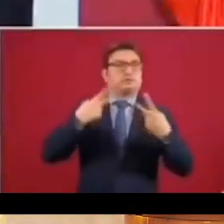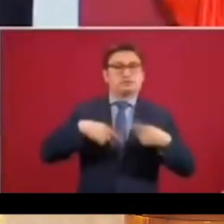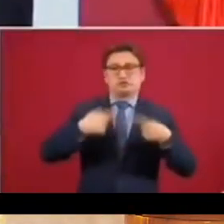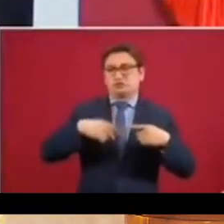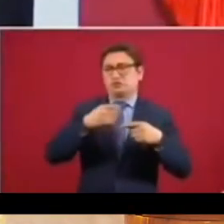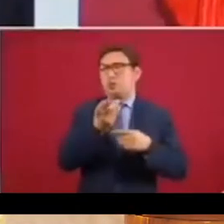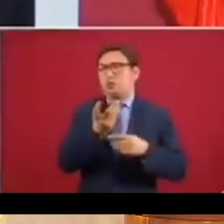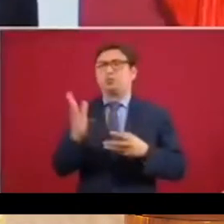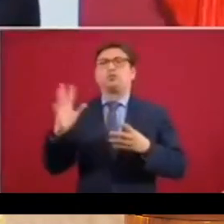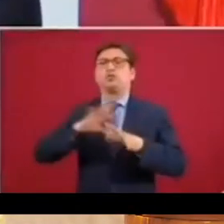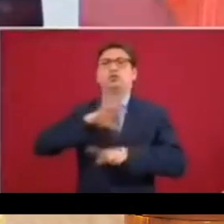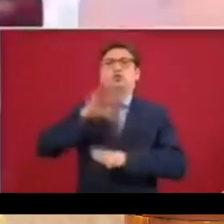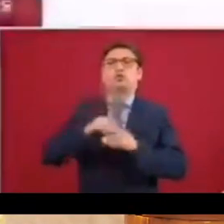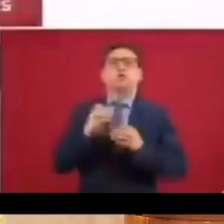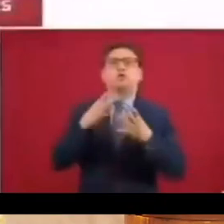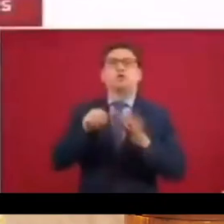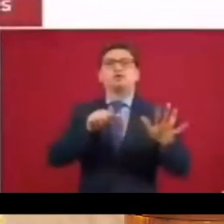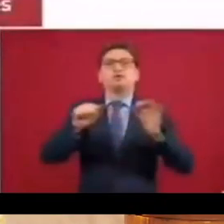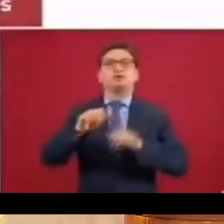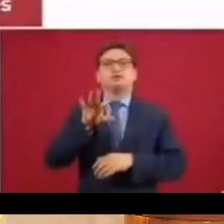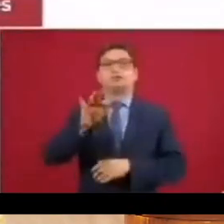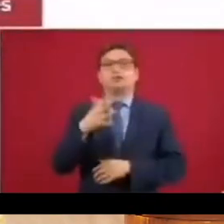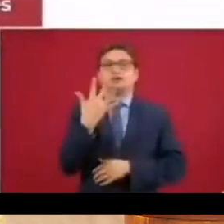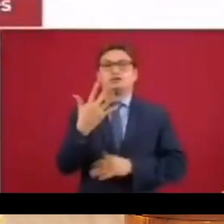solidarios es de